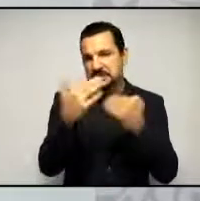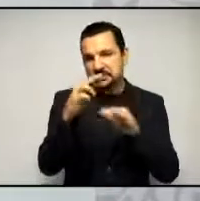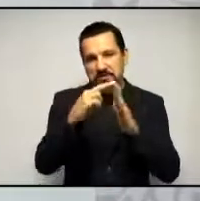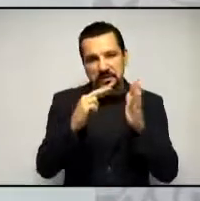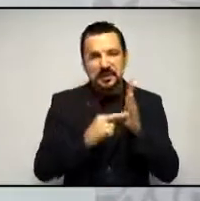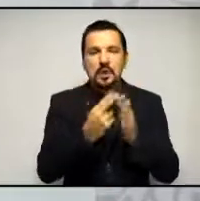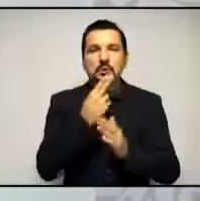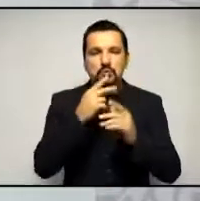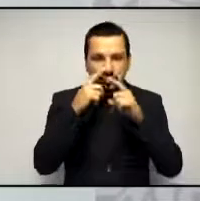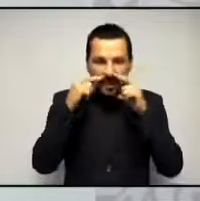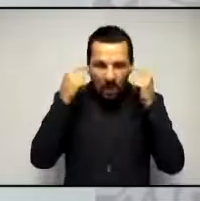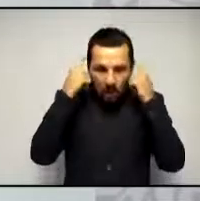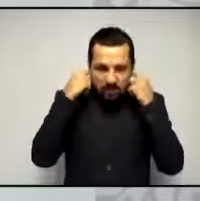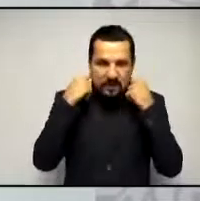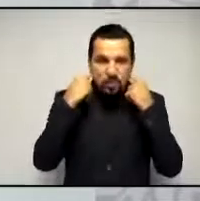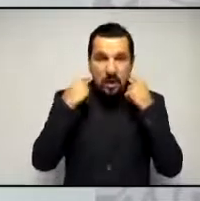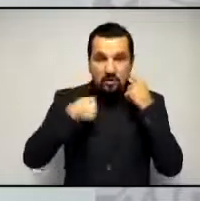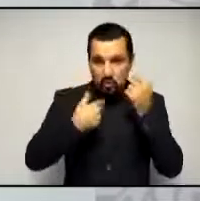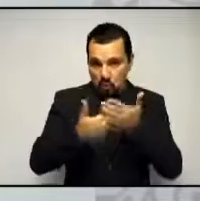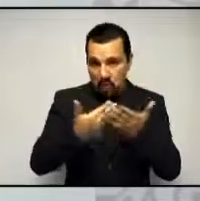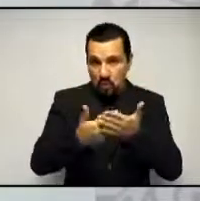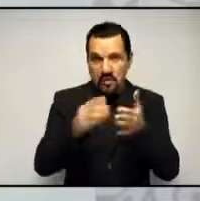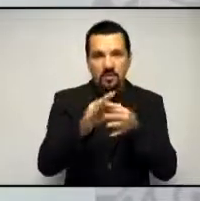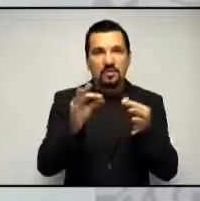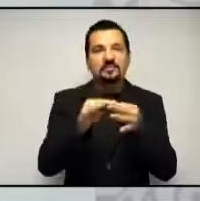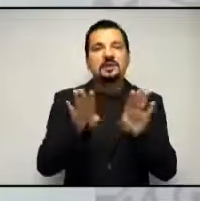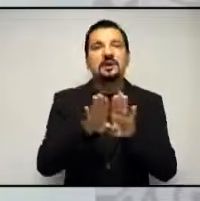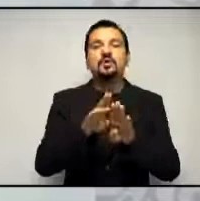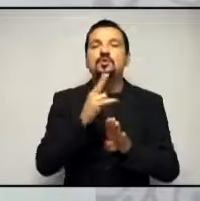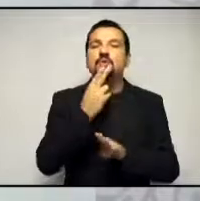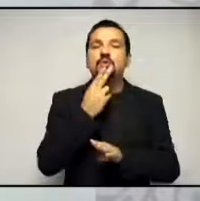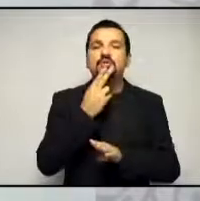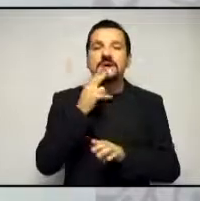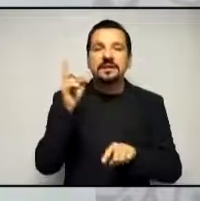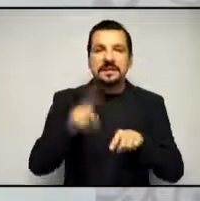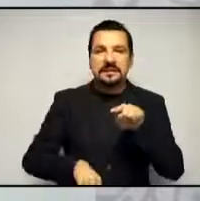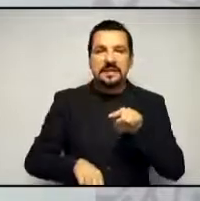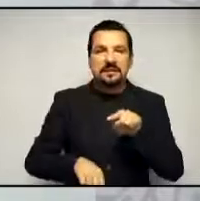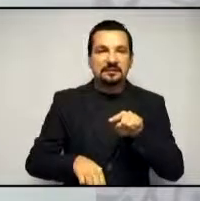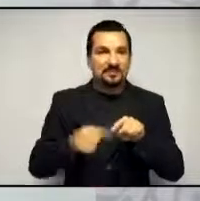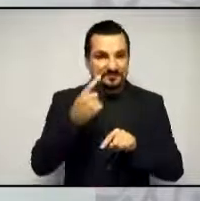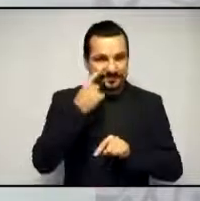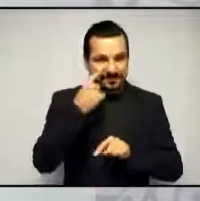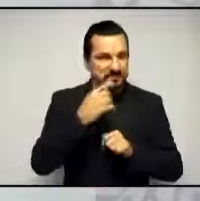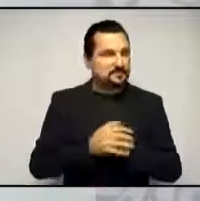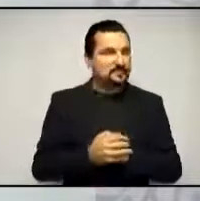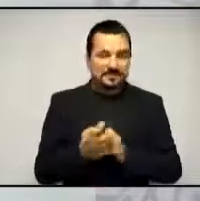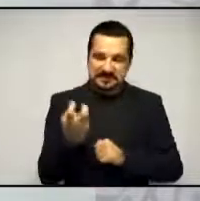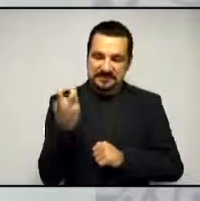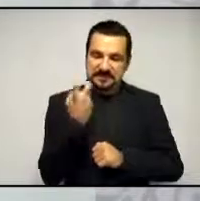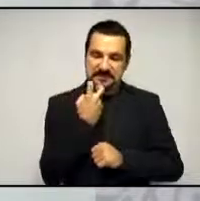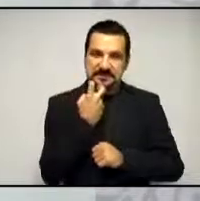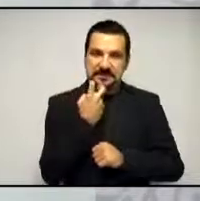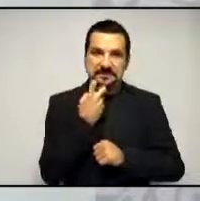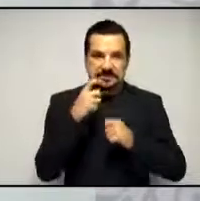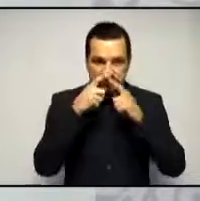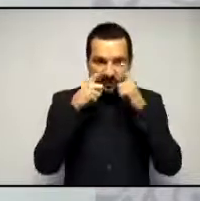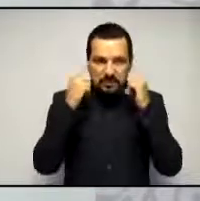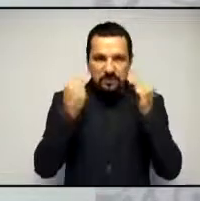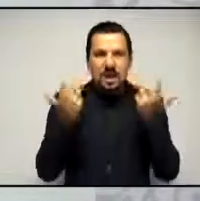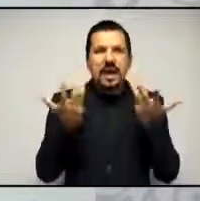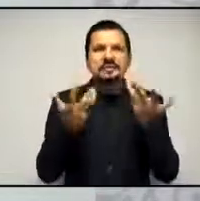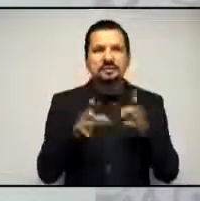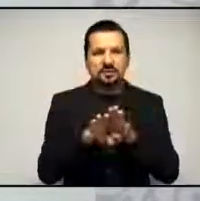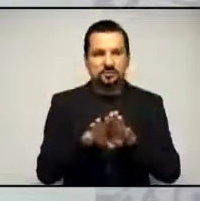en este momento te voy a decir cómo debe de retirar tu cubreboca para este tipo de cubreboca lo que tienes que hacer